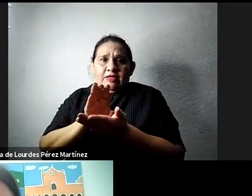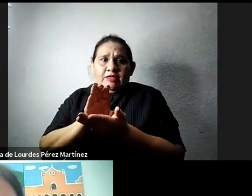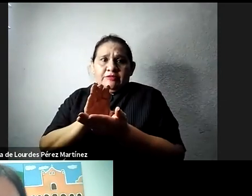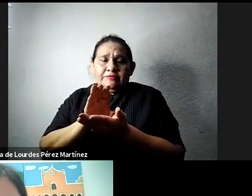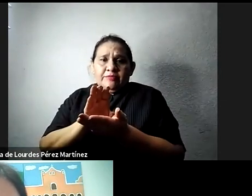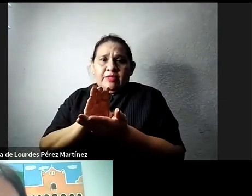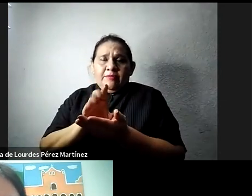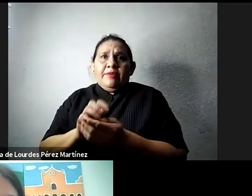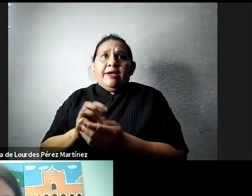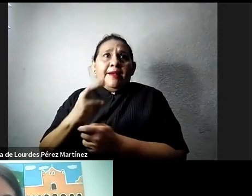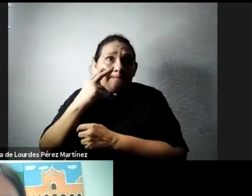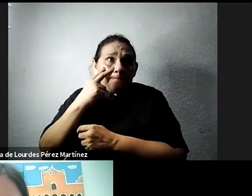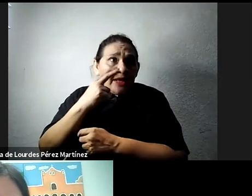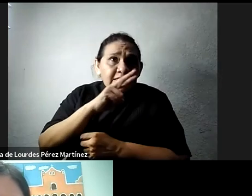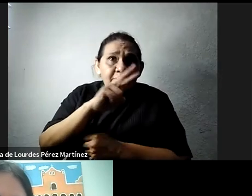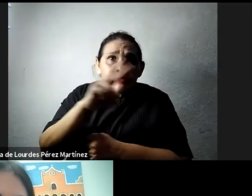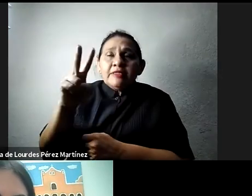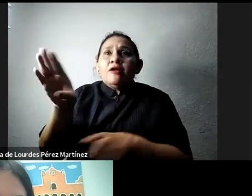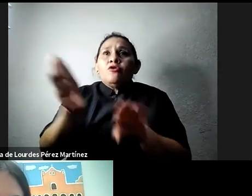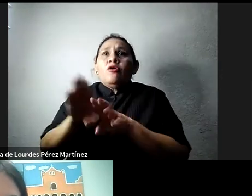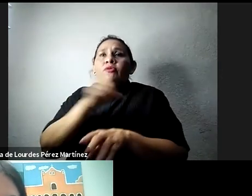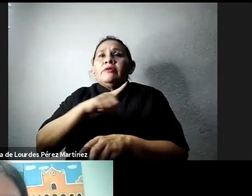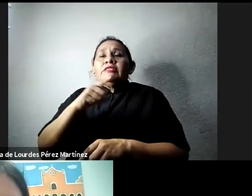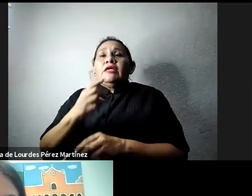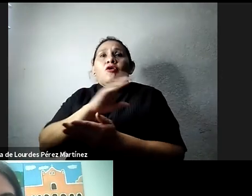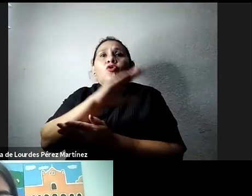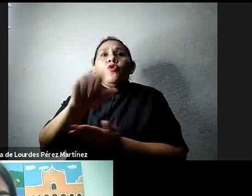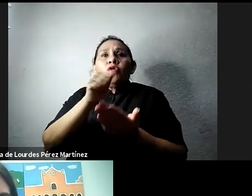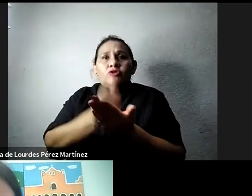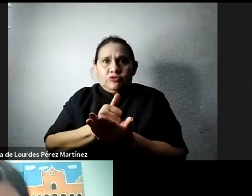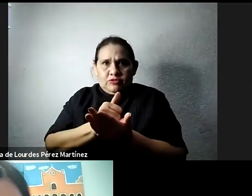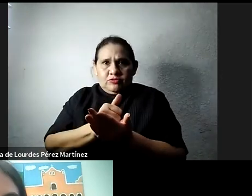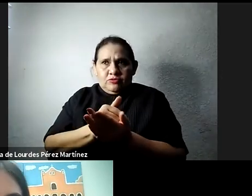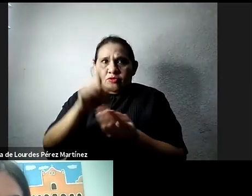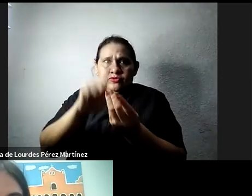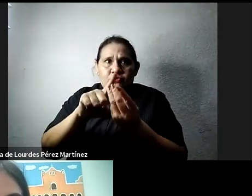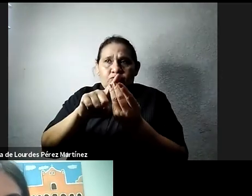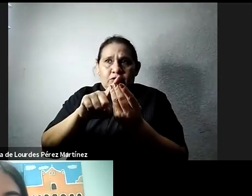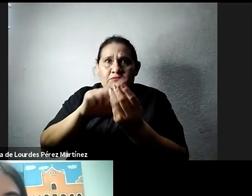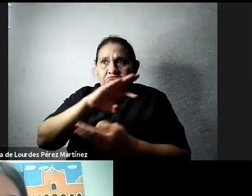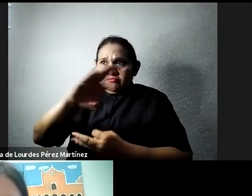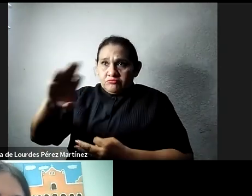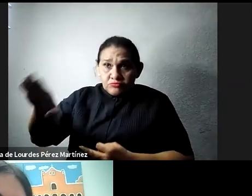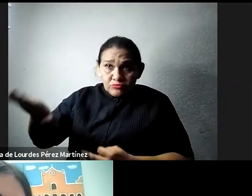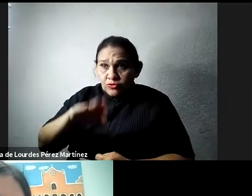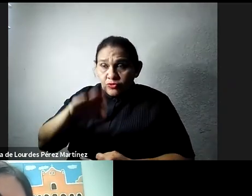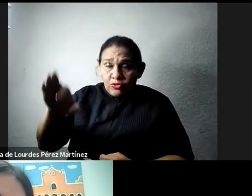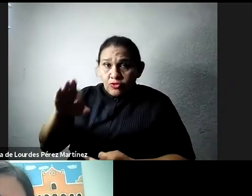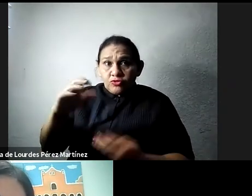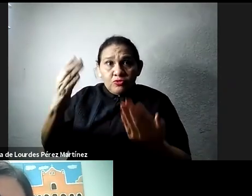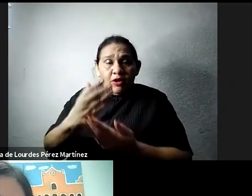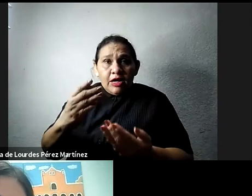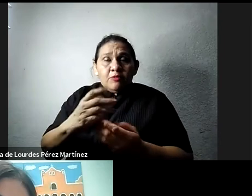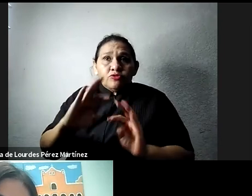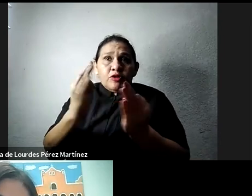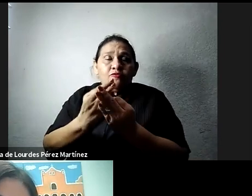precisamente para visibilizar cómo debe ser una ciudad donde todos los que transitemos en ella lo hagamos de manera